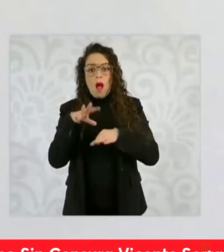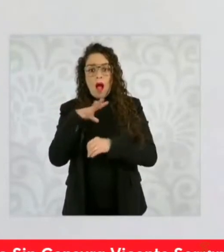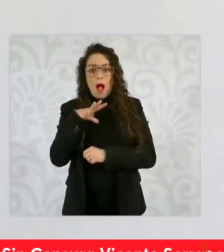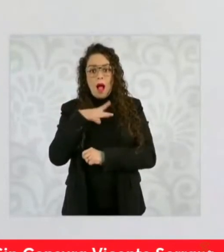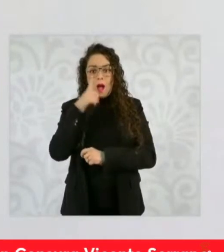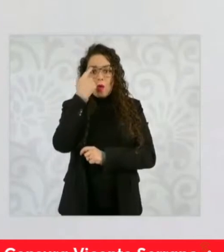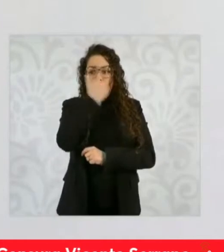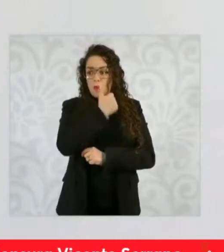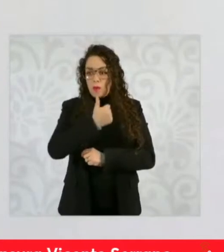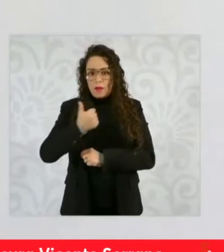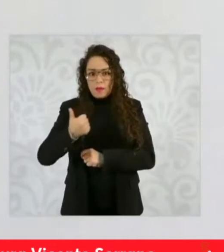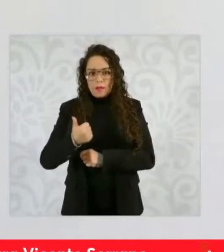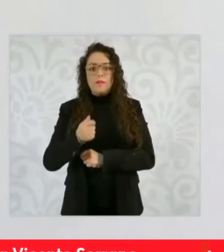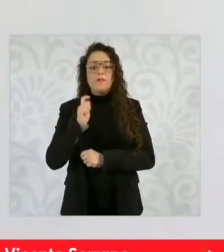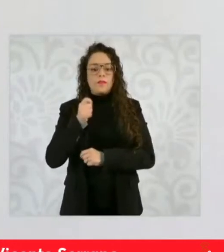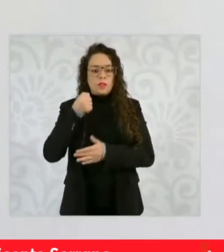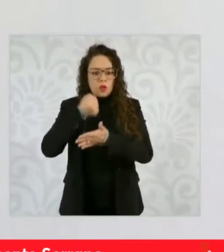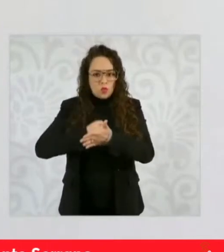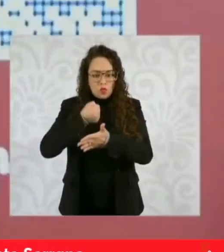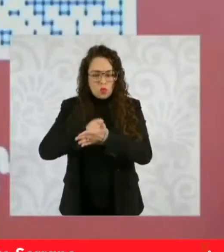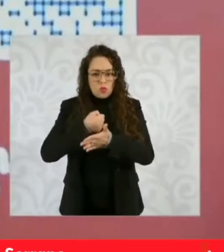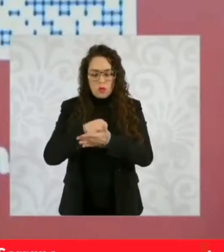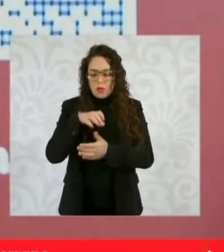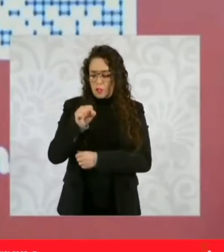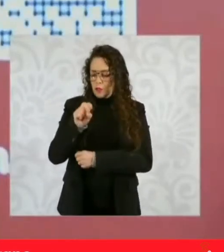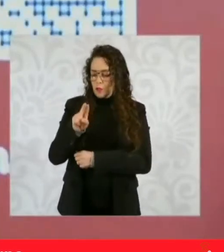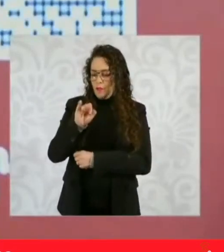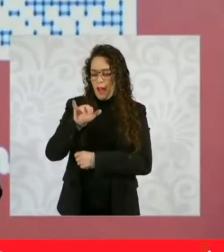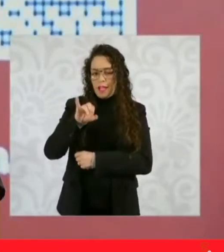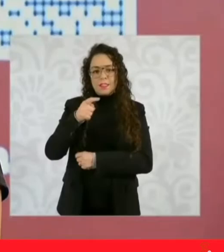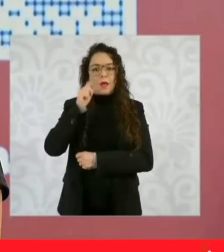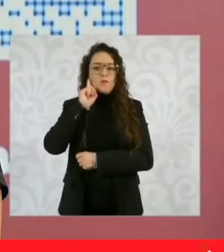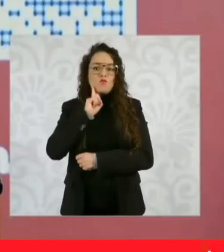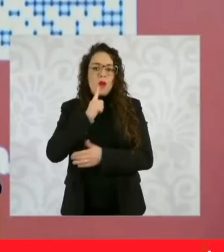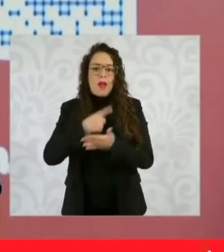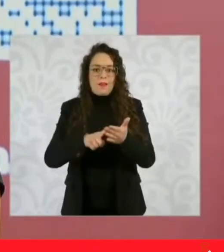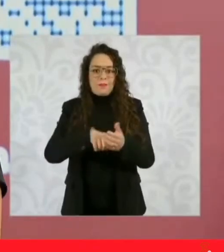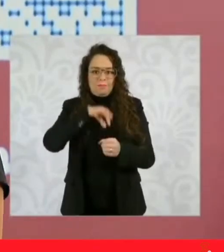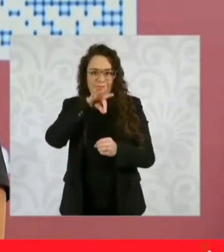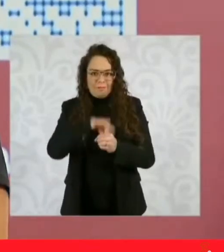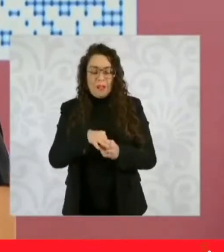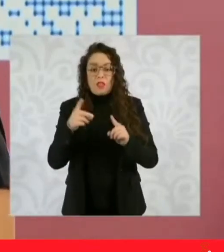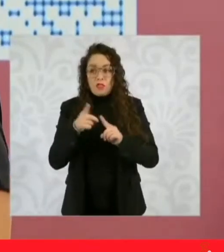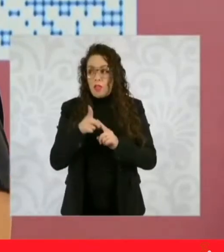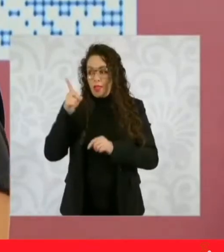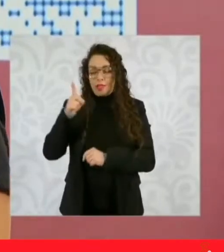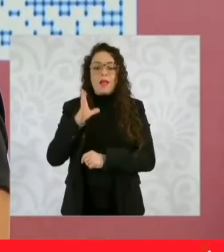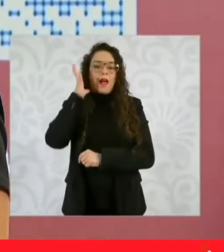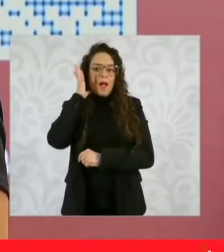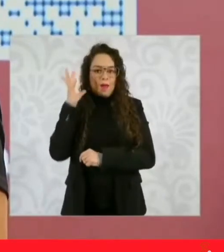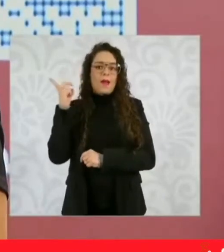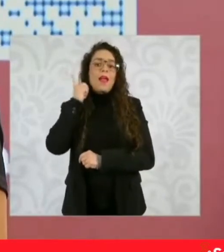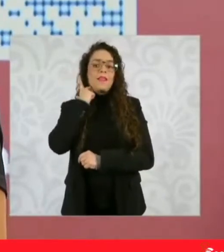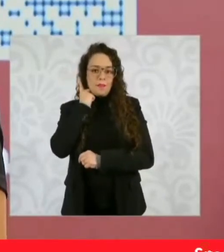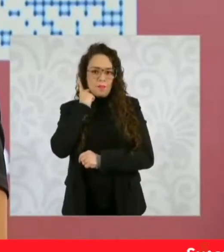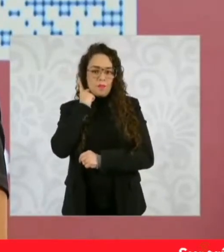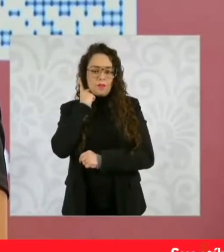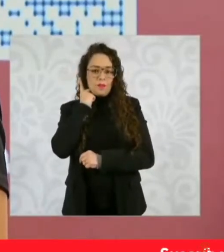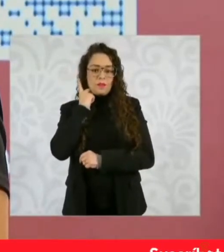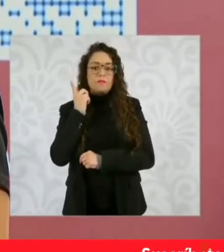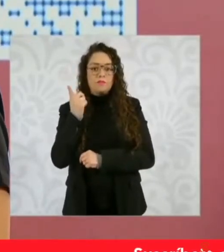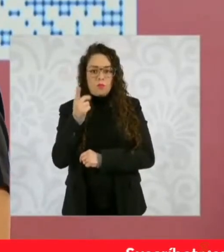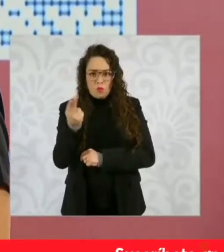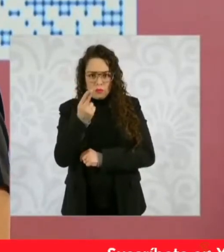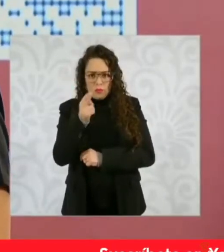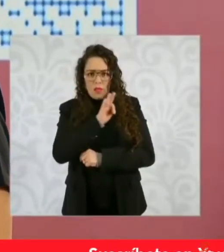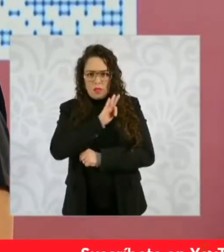de la lucha sufragista que está alojado en el archivo histórico de la Cámara de Diputados. Entonces, esta es una selección, la pueden